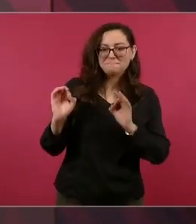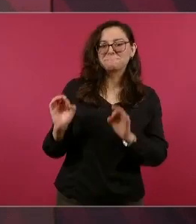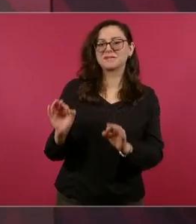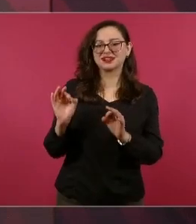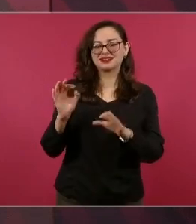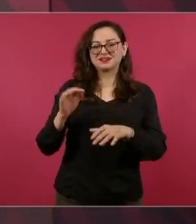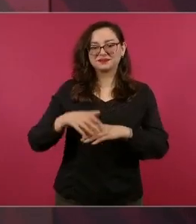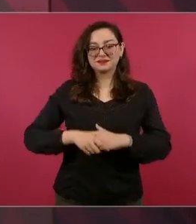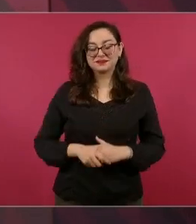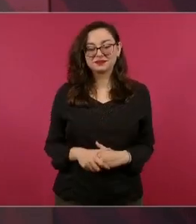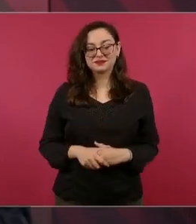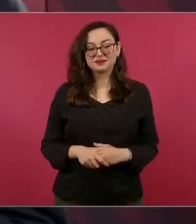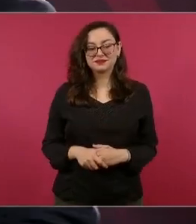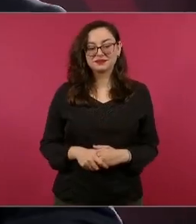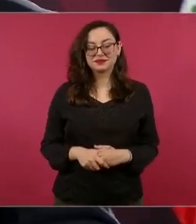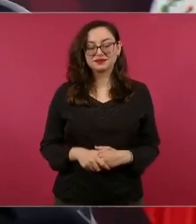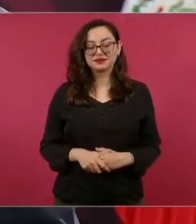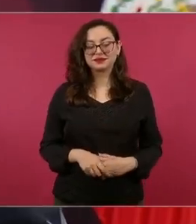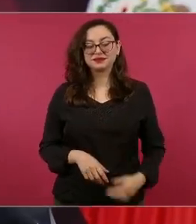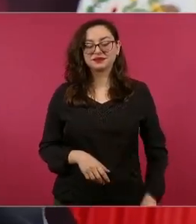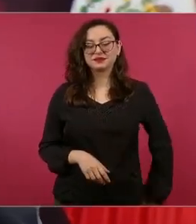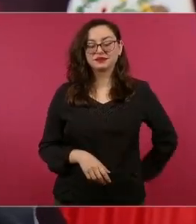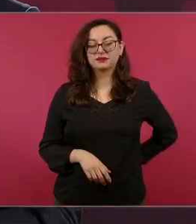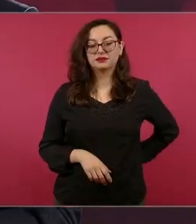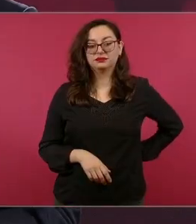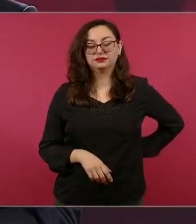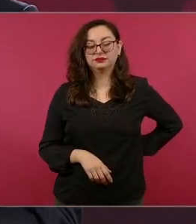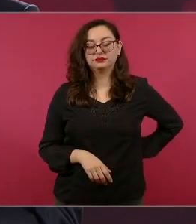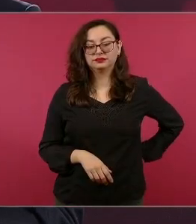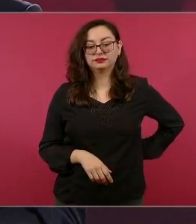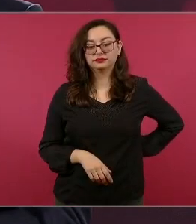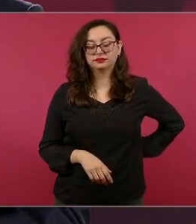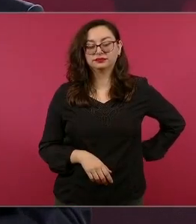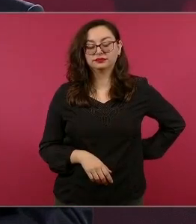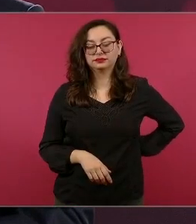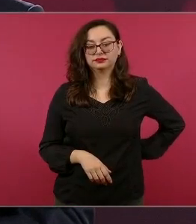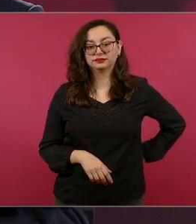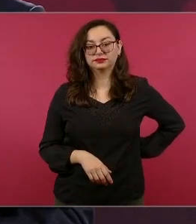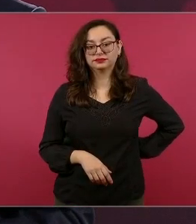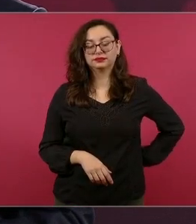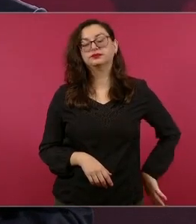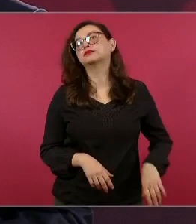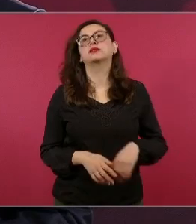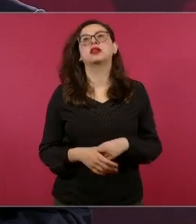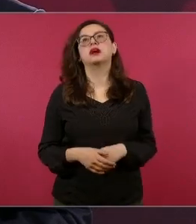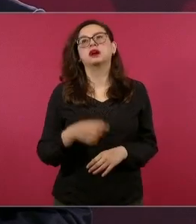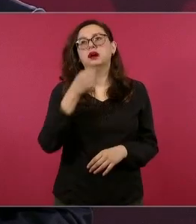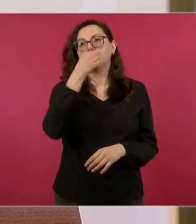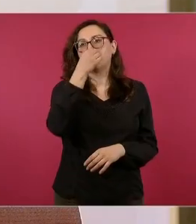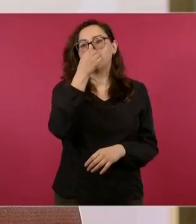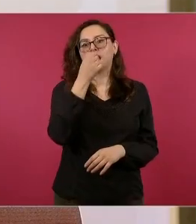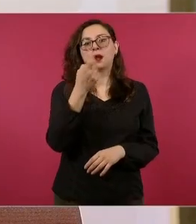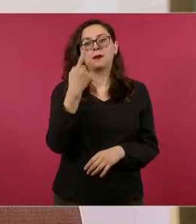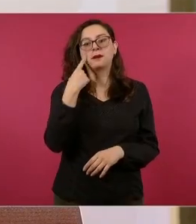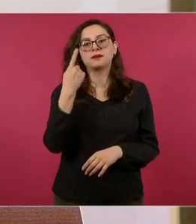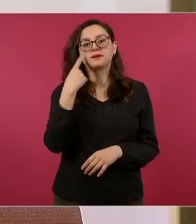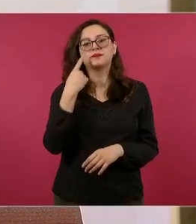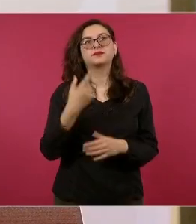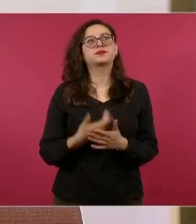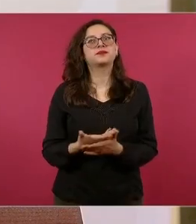Para que tengan una idea, cuando la elección intermedia,